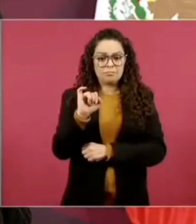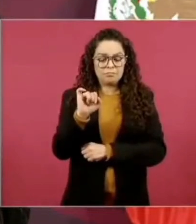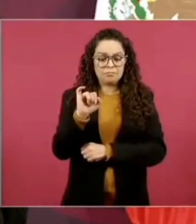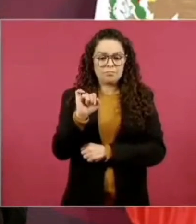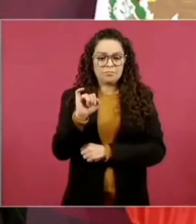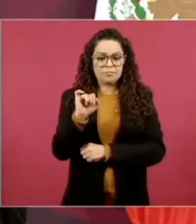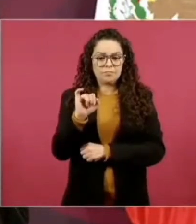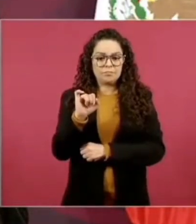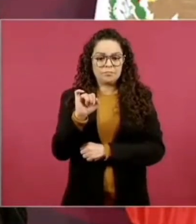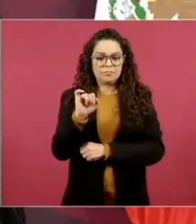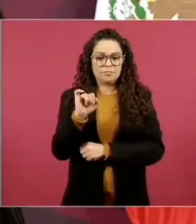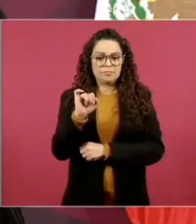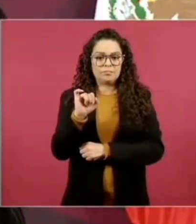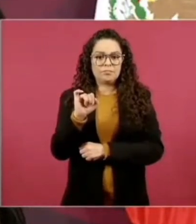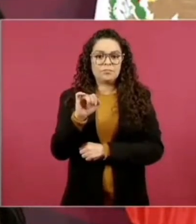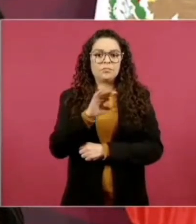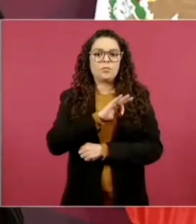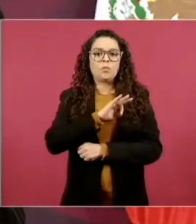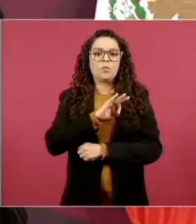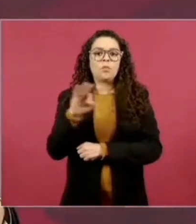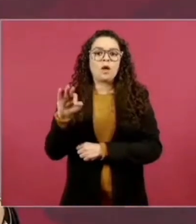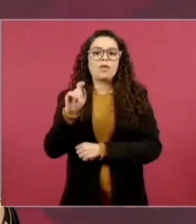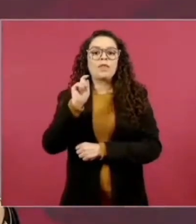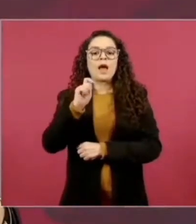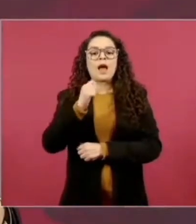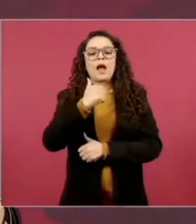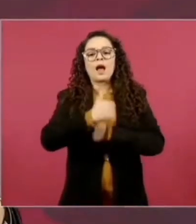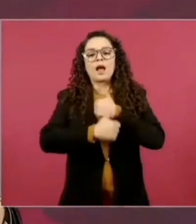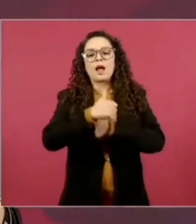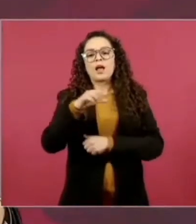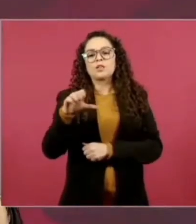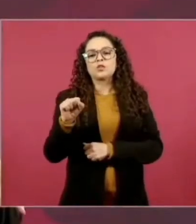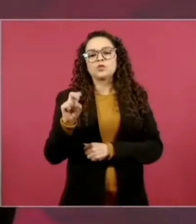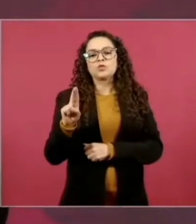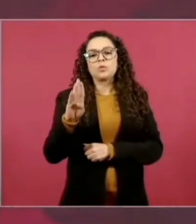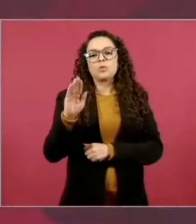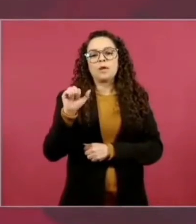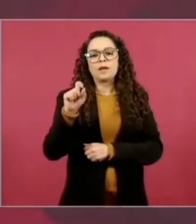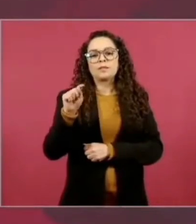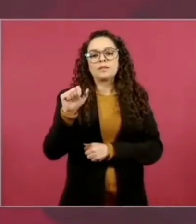una subasta. Además, ese banco tiene